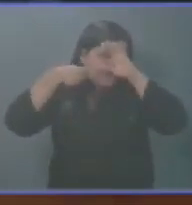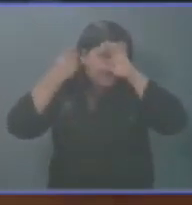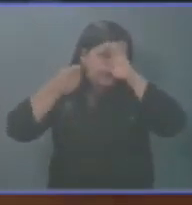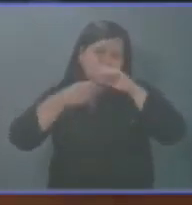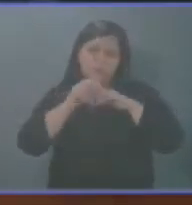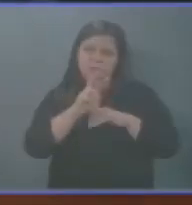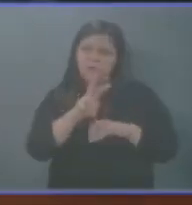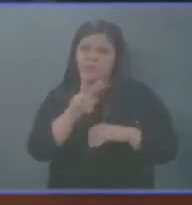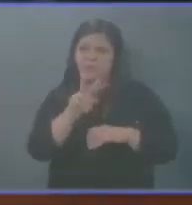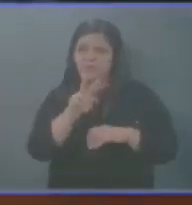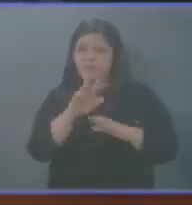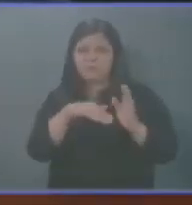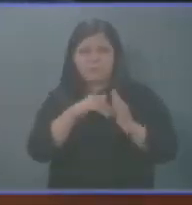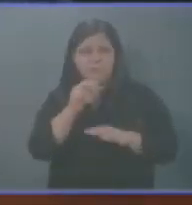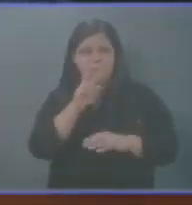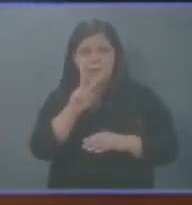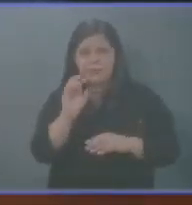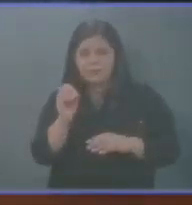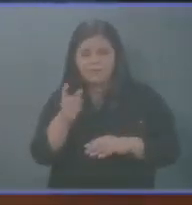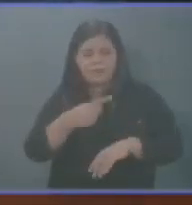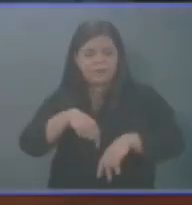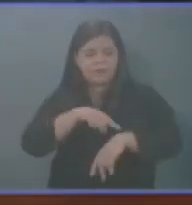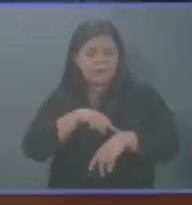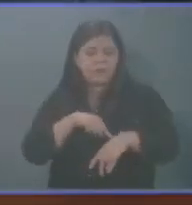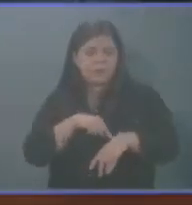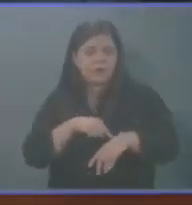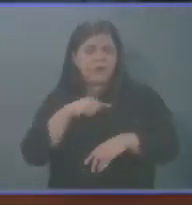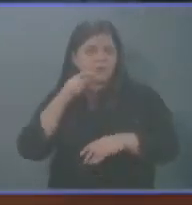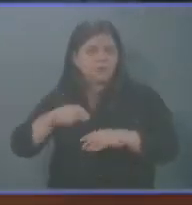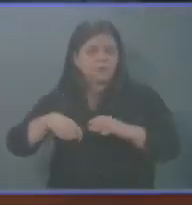casi 20 y pico de horas de grabaciones.